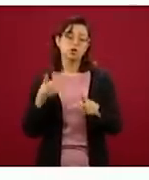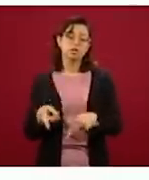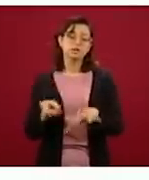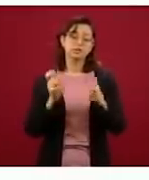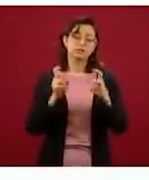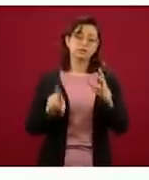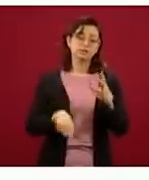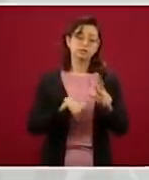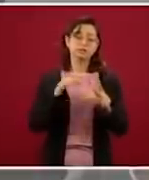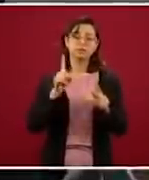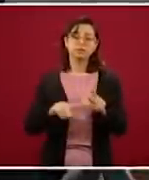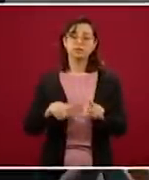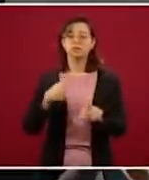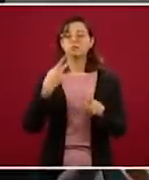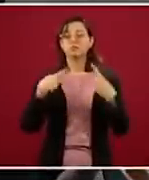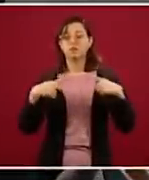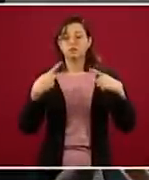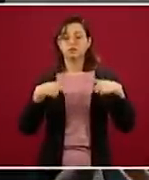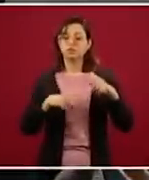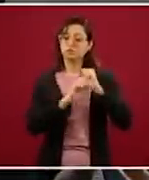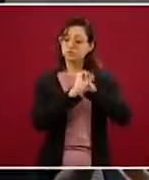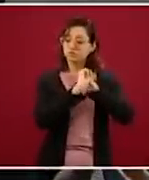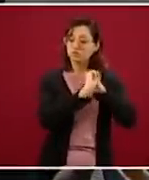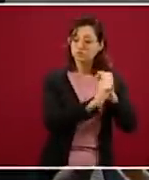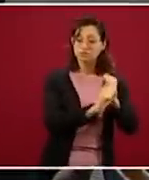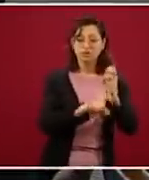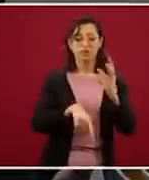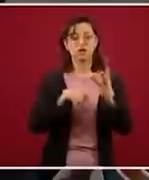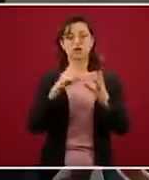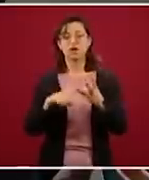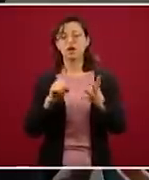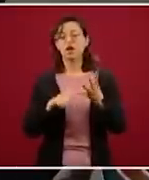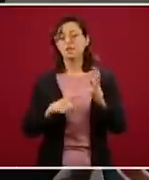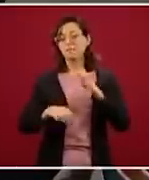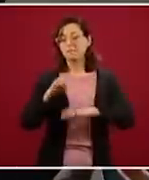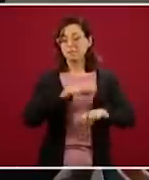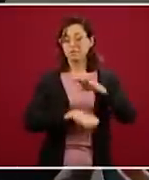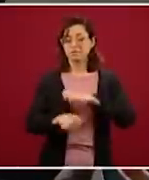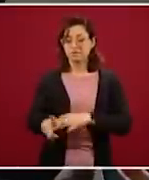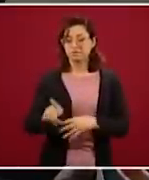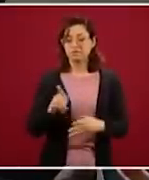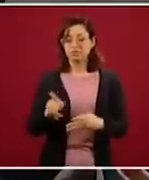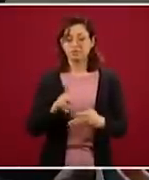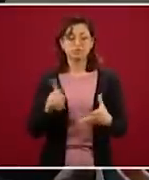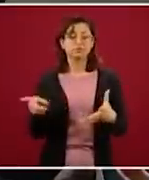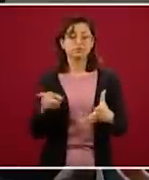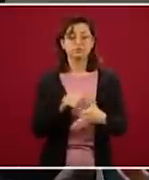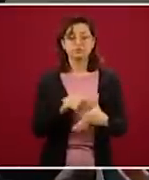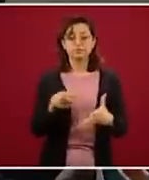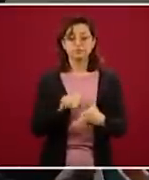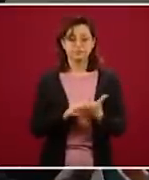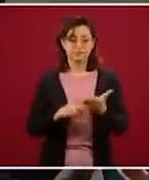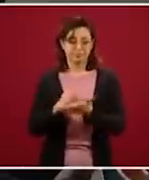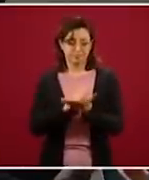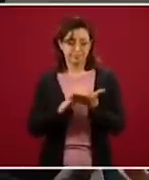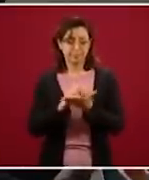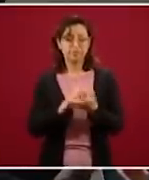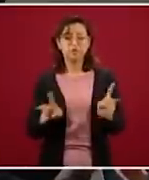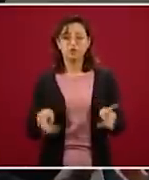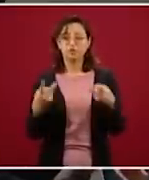migrantes, empresas fachada y factureras, narcotráfico, por supuesto, y recientemente hemos incorporado el tema